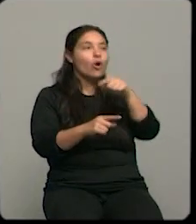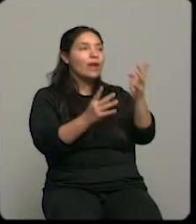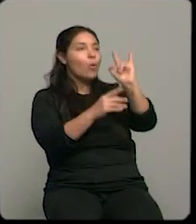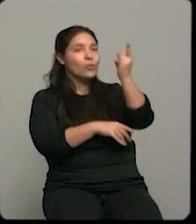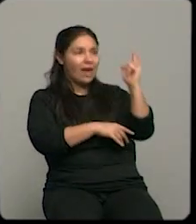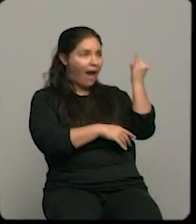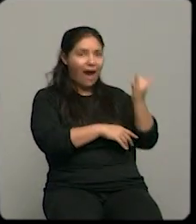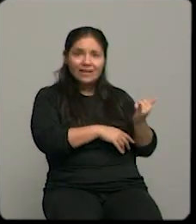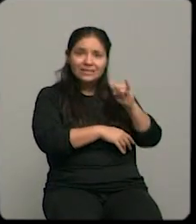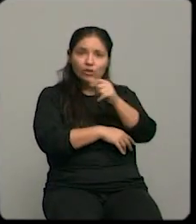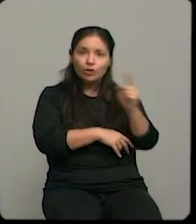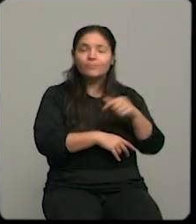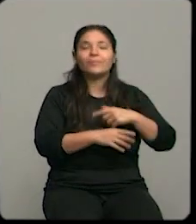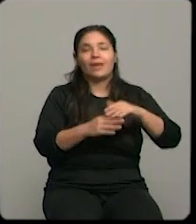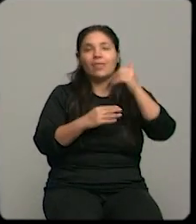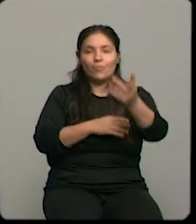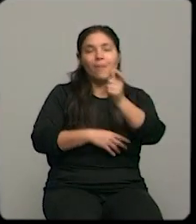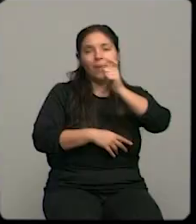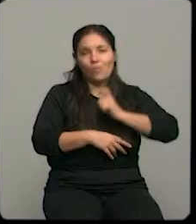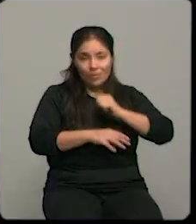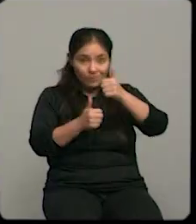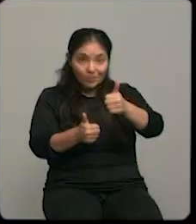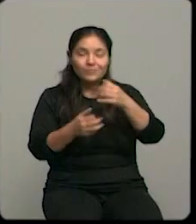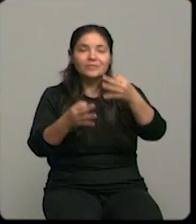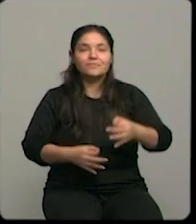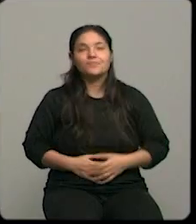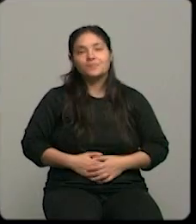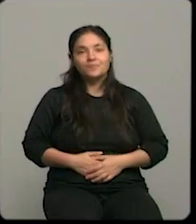me lo respondes en el próximo bloque, ¿te parece? Gusto, por Dale. supuesto.